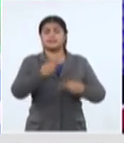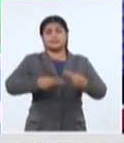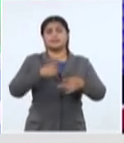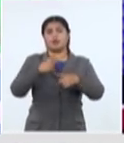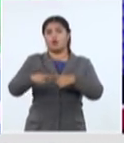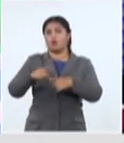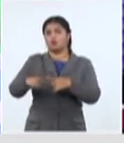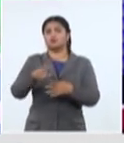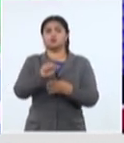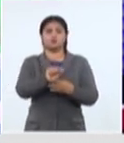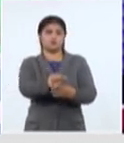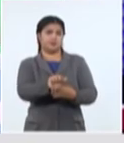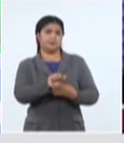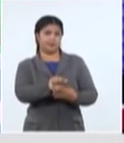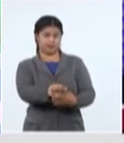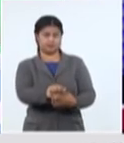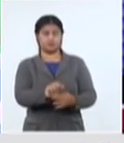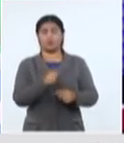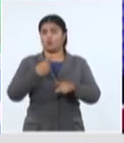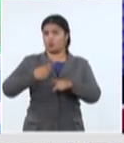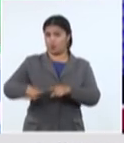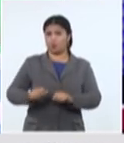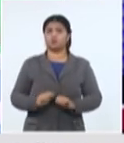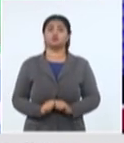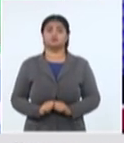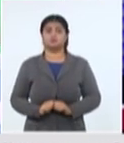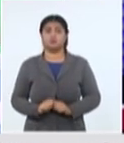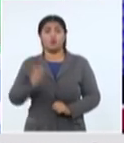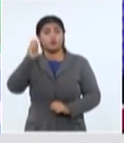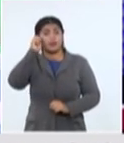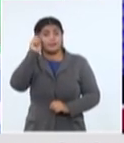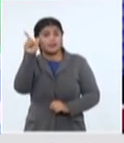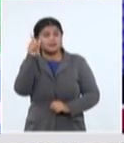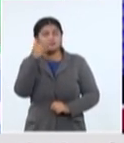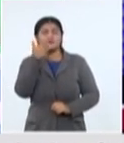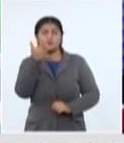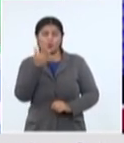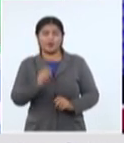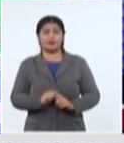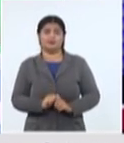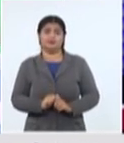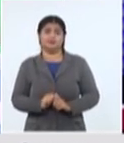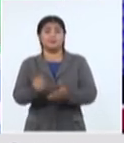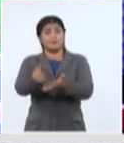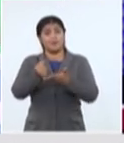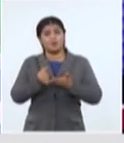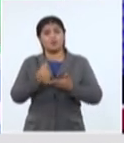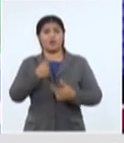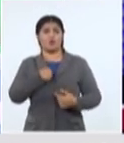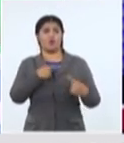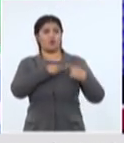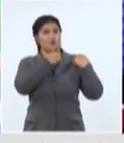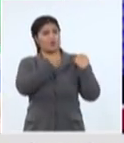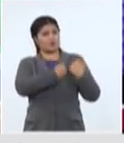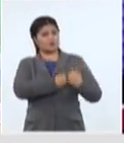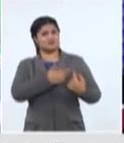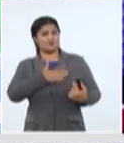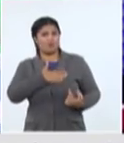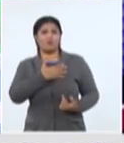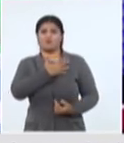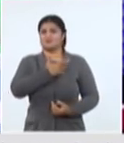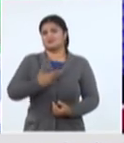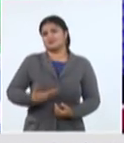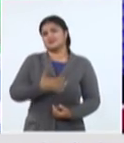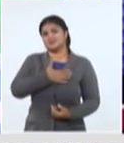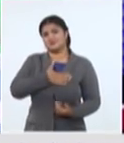pero en este sentido les digo que fue una experiencia gratificante. Nosotros seguimos, igual que toda la población, en un inicio